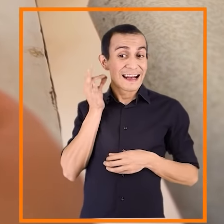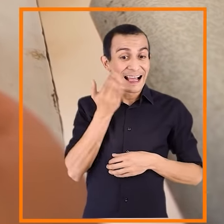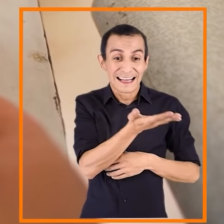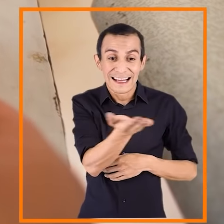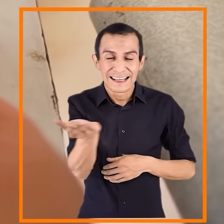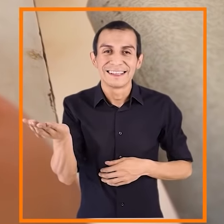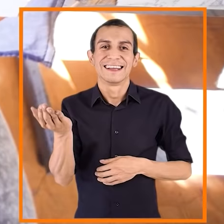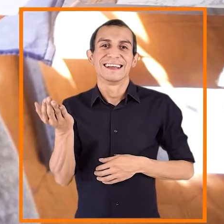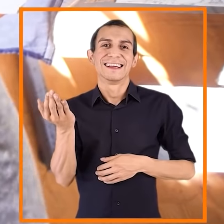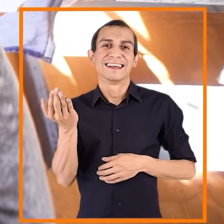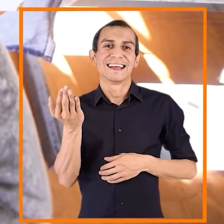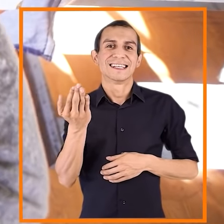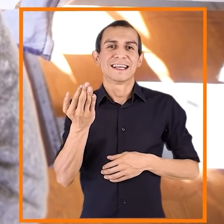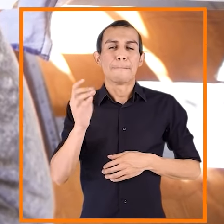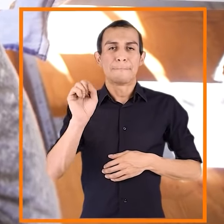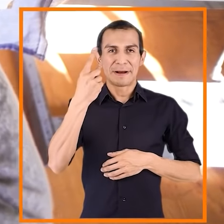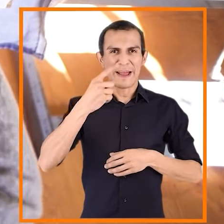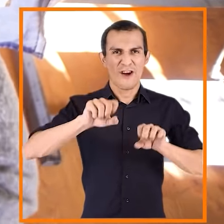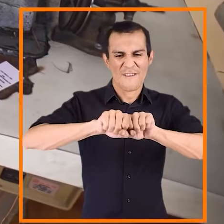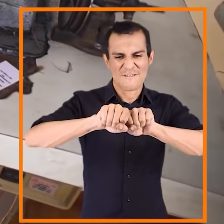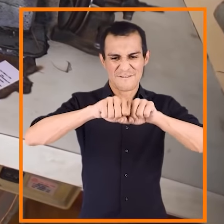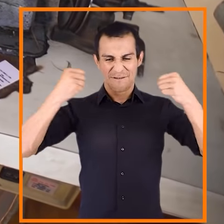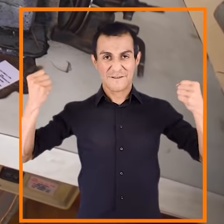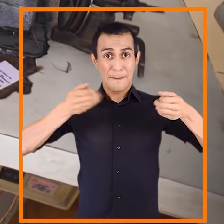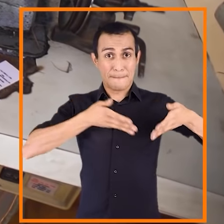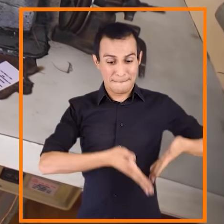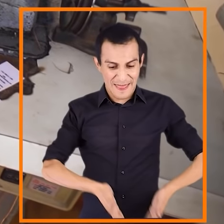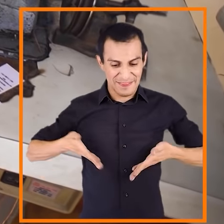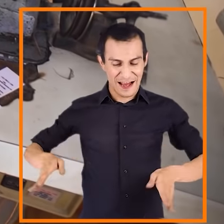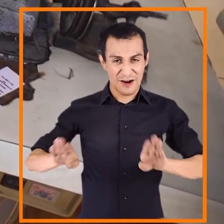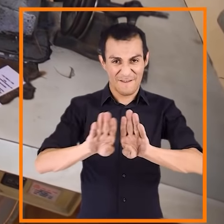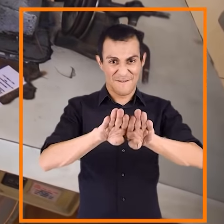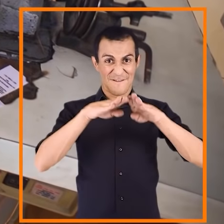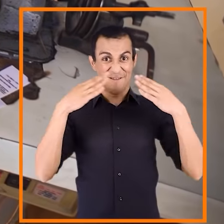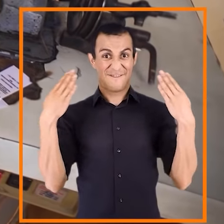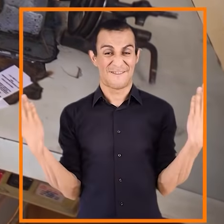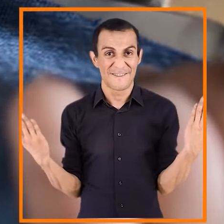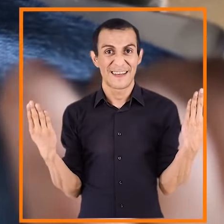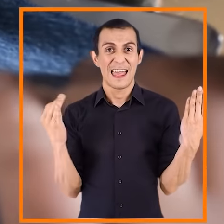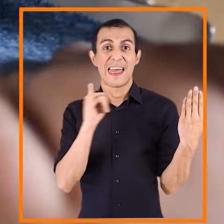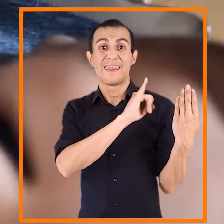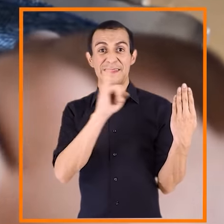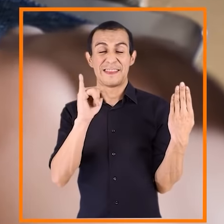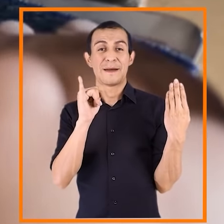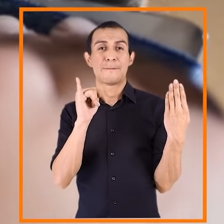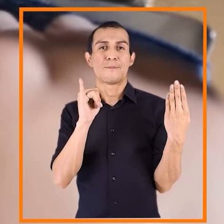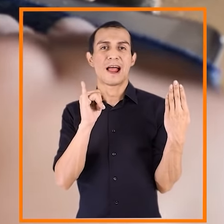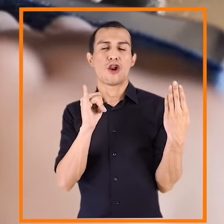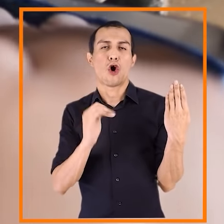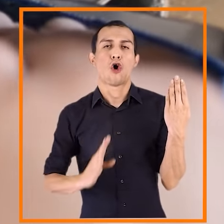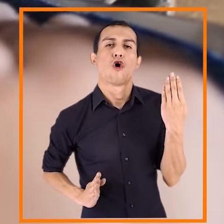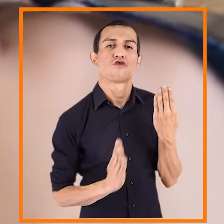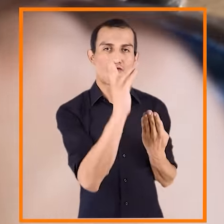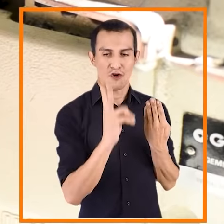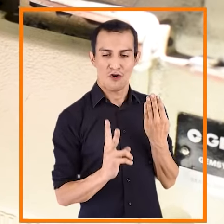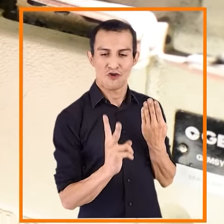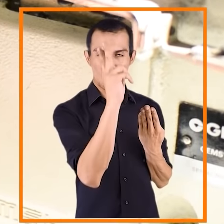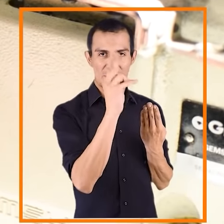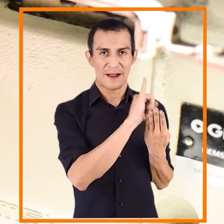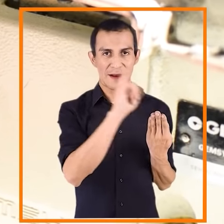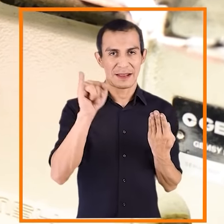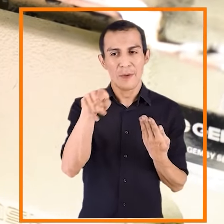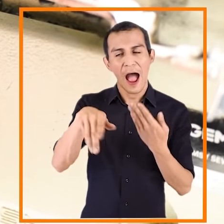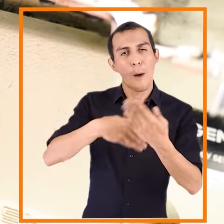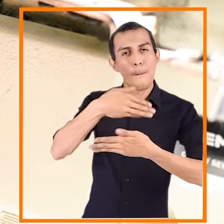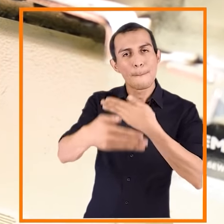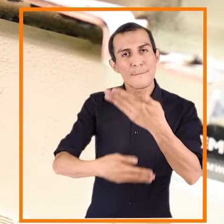vienen las chiquillas y abren los pantalones. Una vez que abren los pantalones, que van ahí, los marcan con el molde y los cortan. Y después